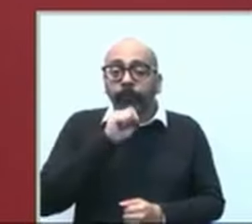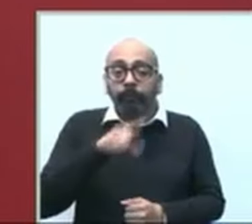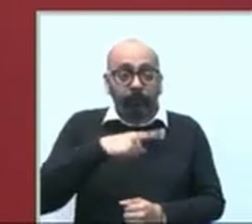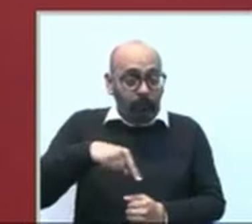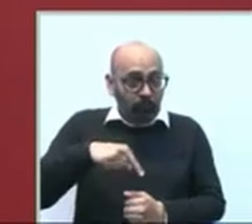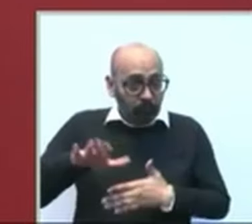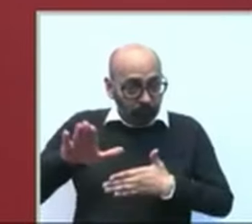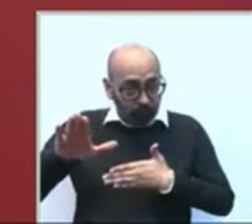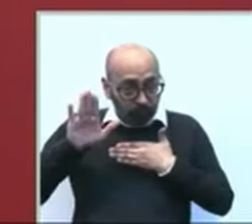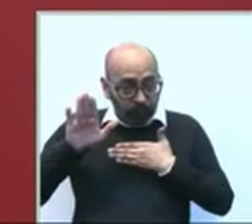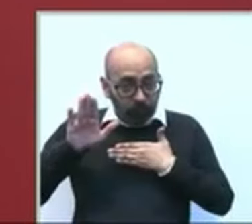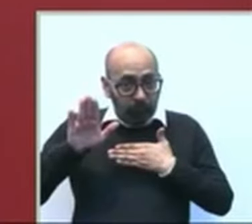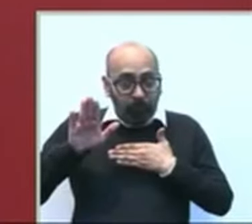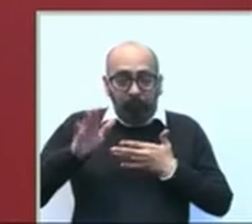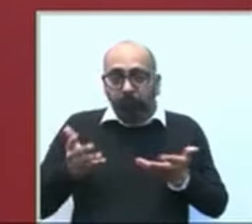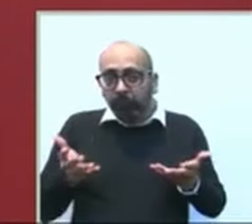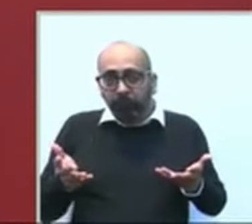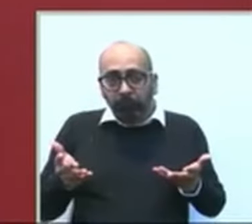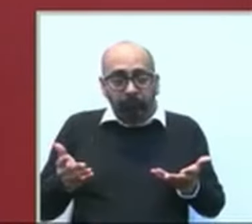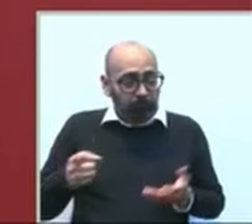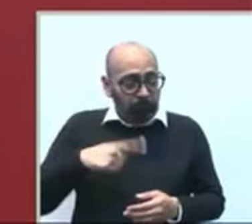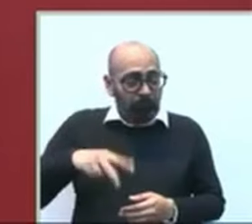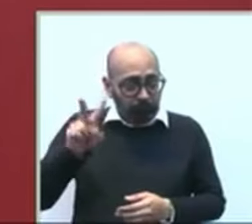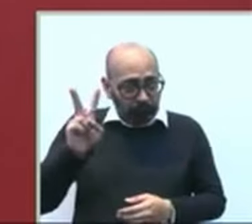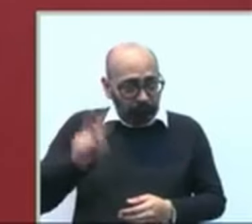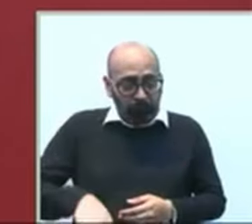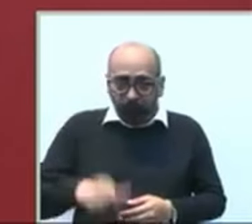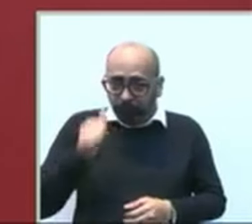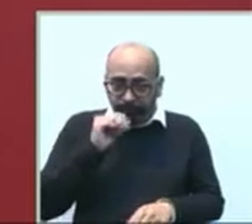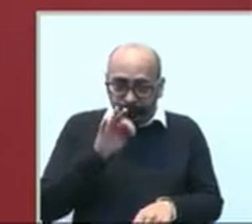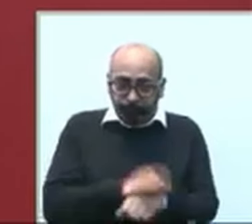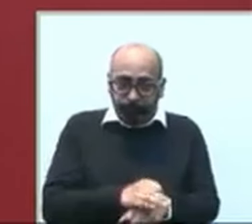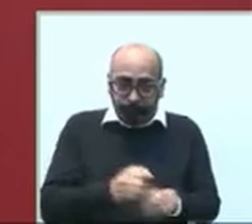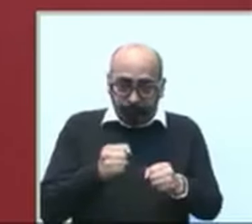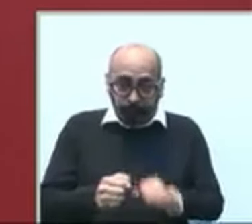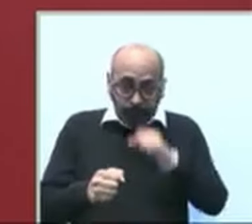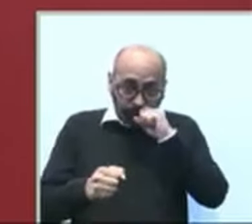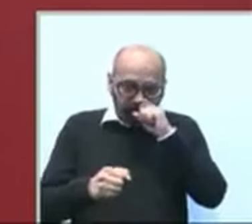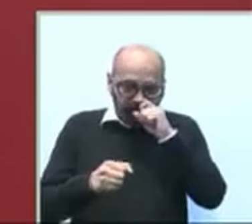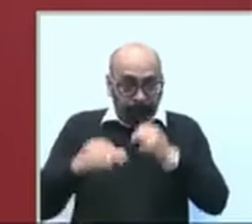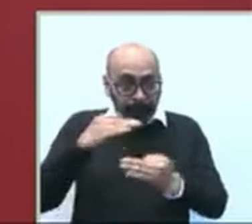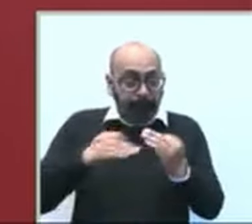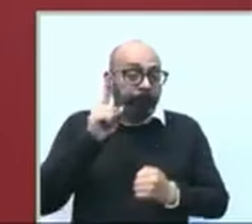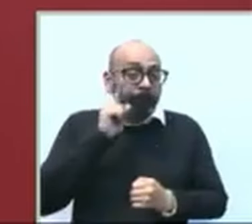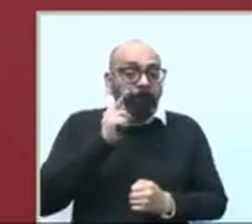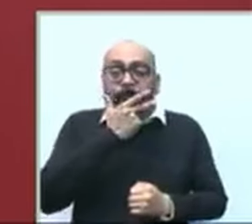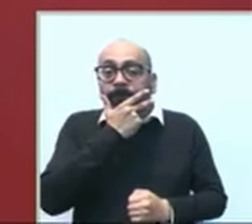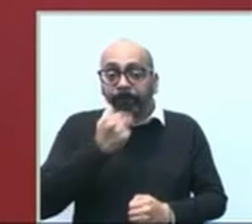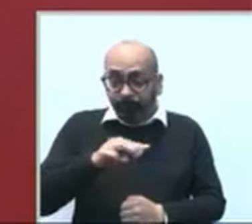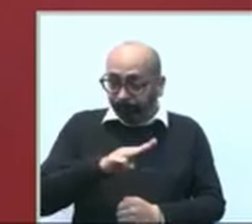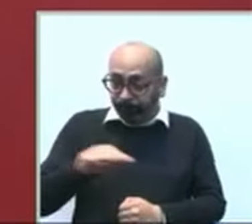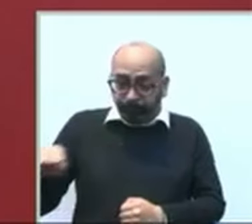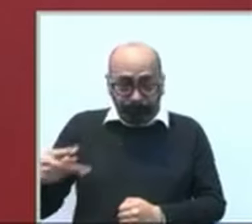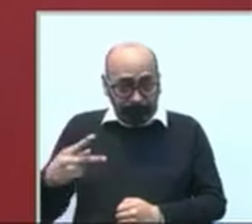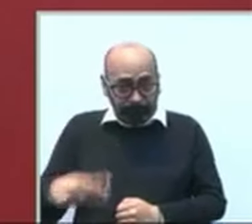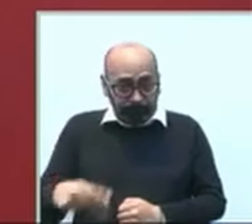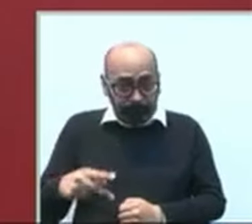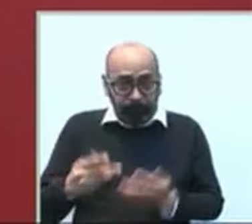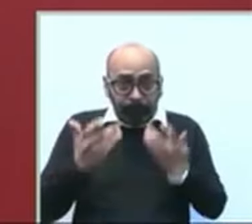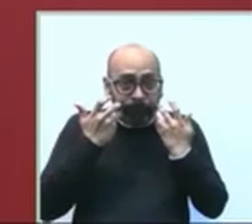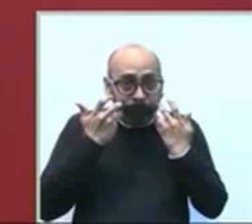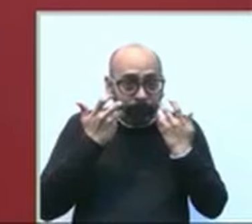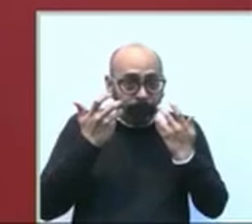había pasado a abrir, a que los que estudiaron derecho y puedan salir de nueva fresca. Bueno, se llevó a cabo la reforma y ¿qué pasó? Pues ha habido, como han podido ver,